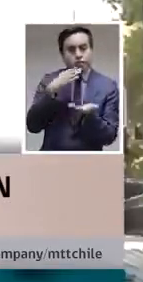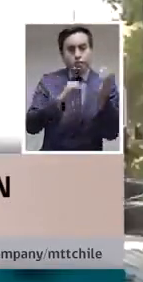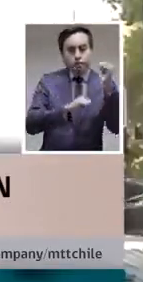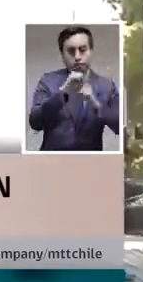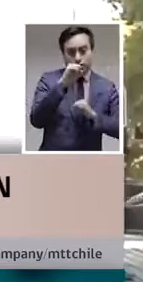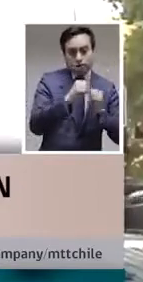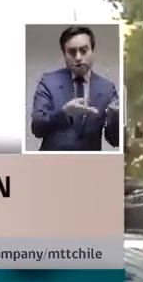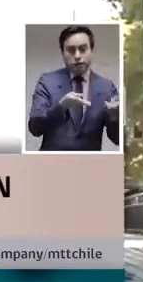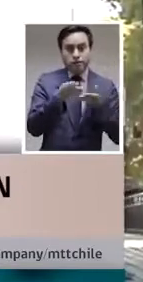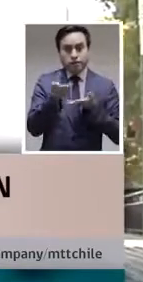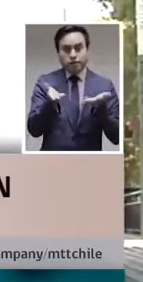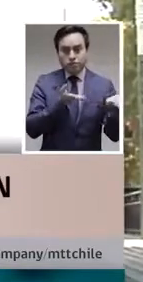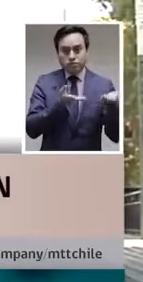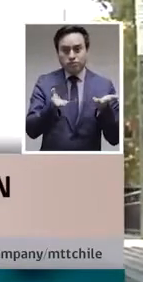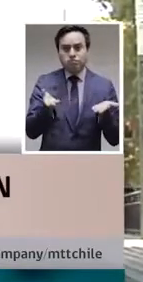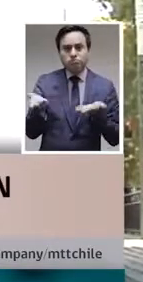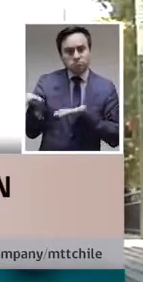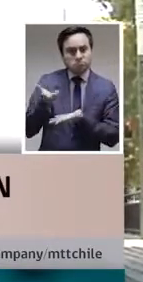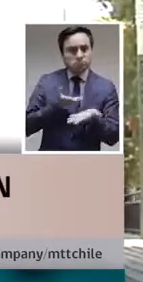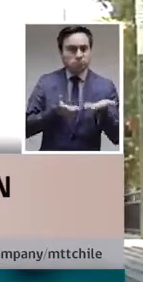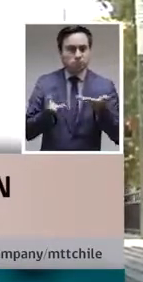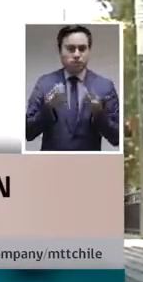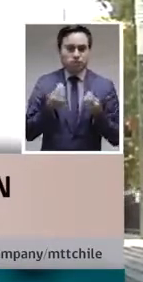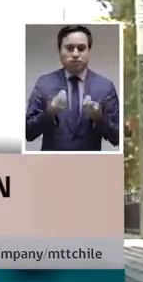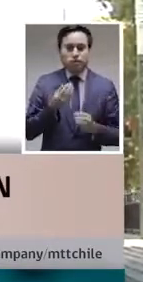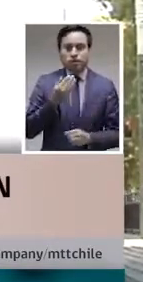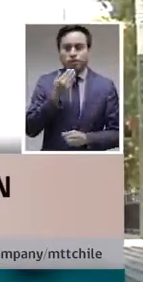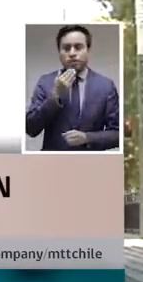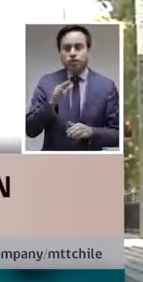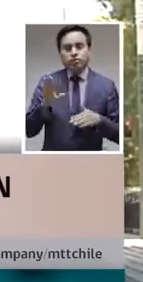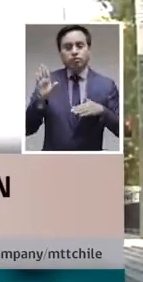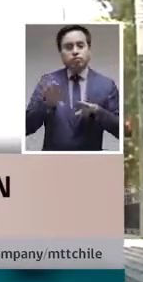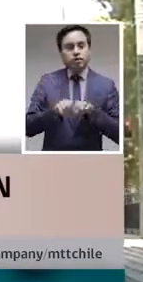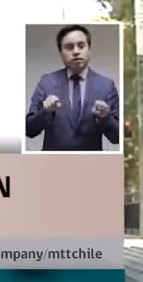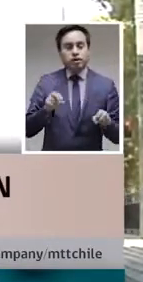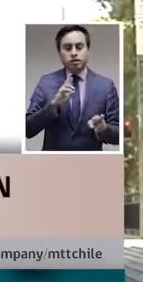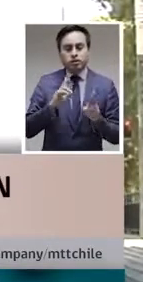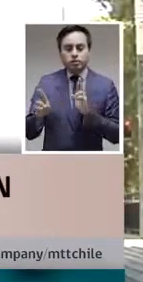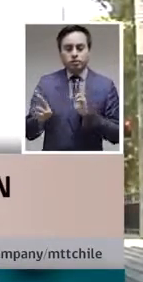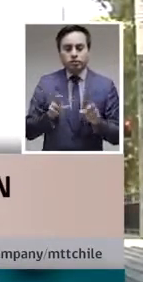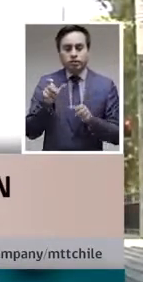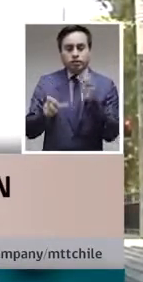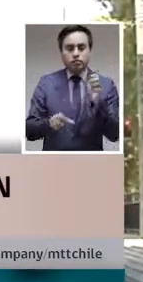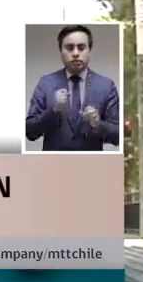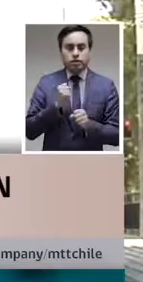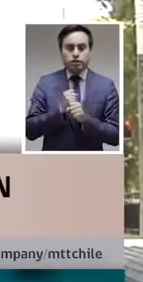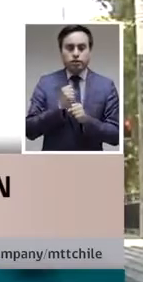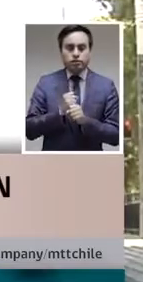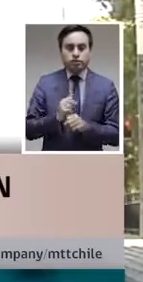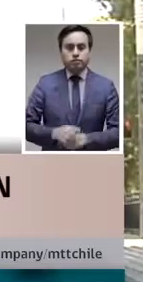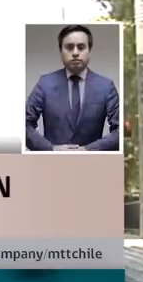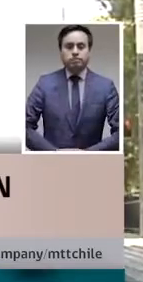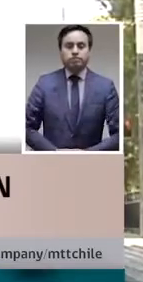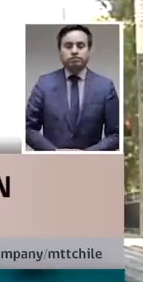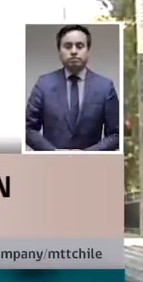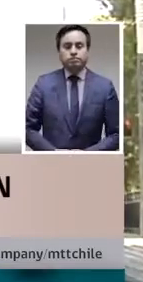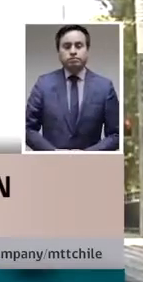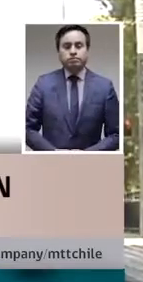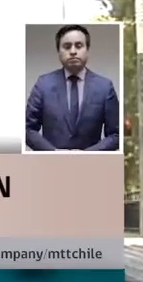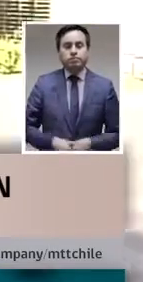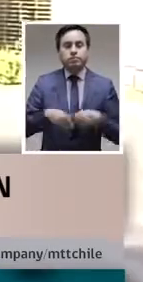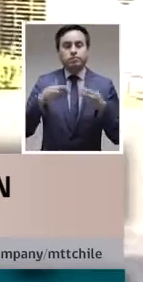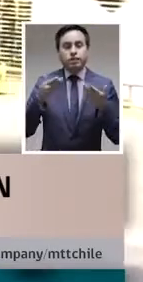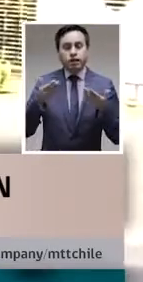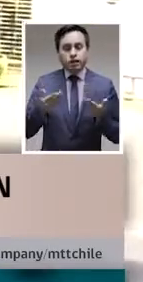empresas proveedoras de los servicios y una muy comprometida respuesta de los trabajadores. Lo que